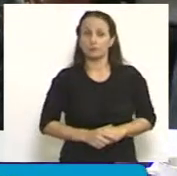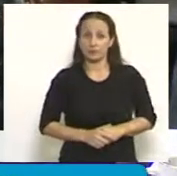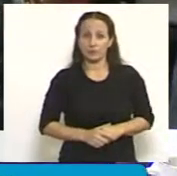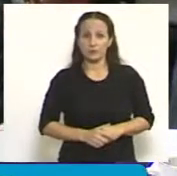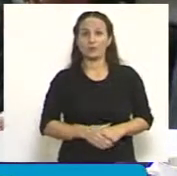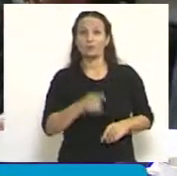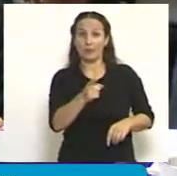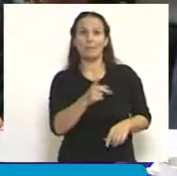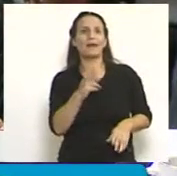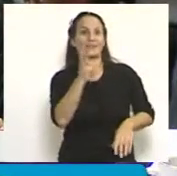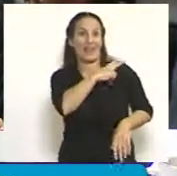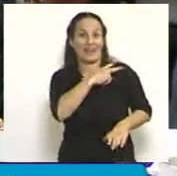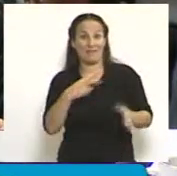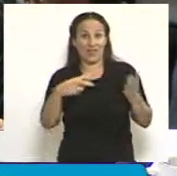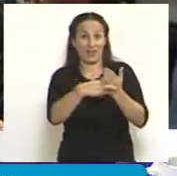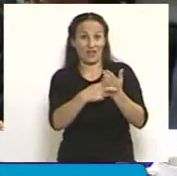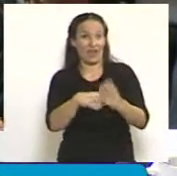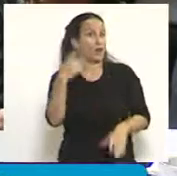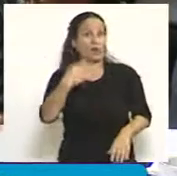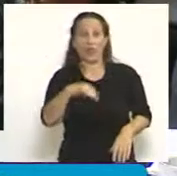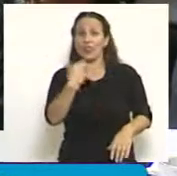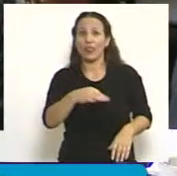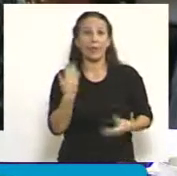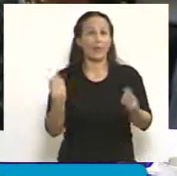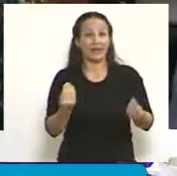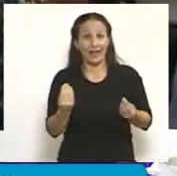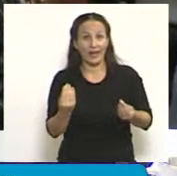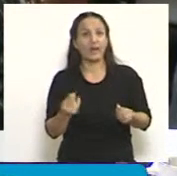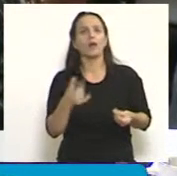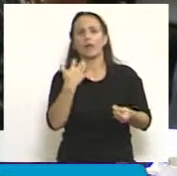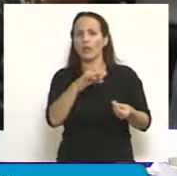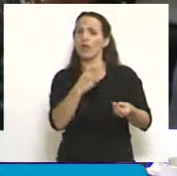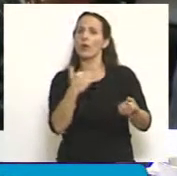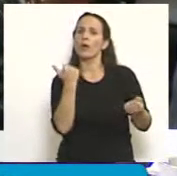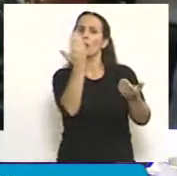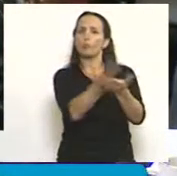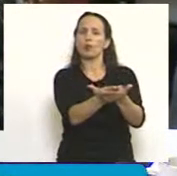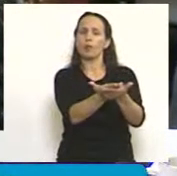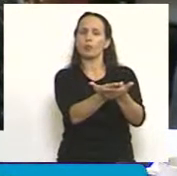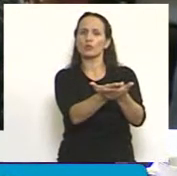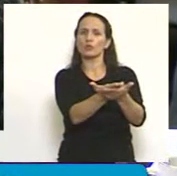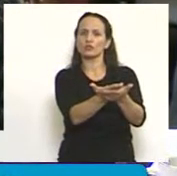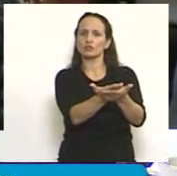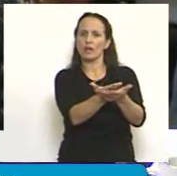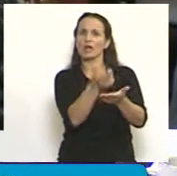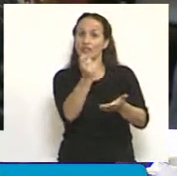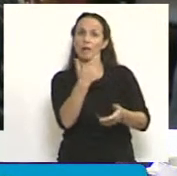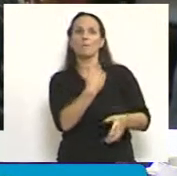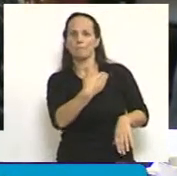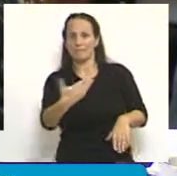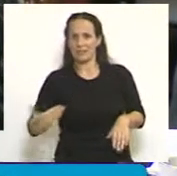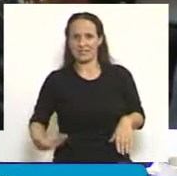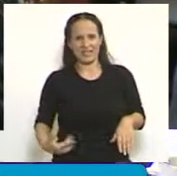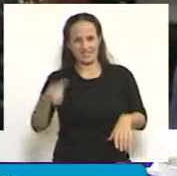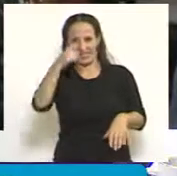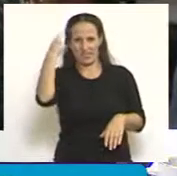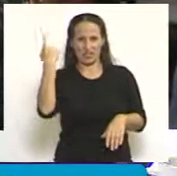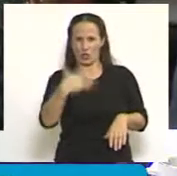nombrado con alegría porque piensa lo mismo. Yo lo que quiero explicar es que no conozco si